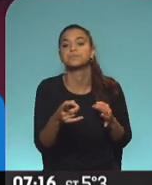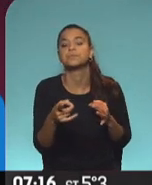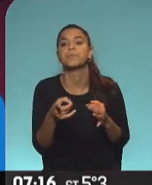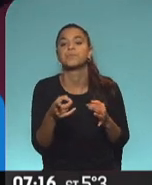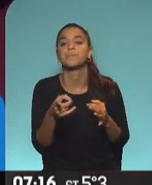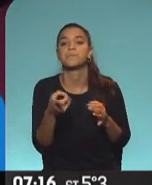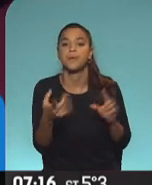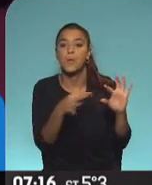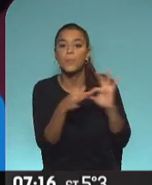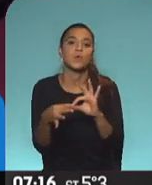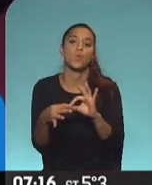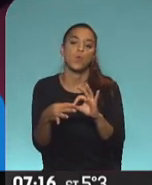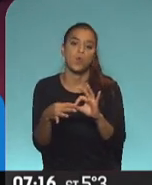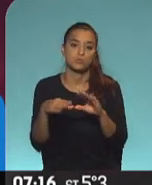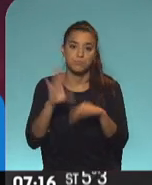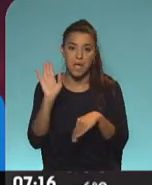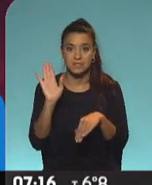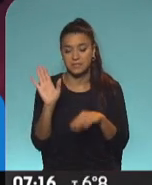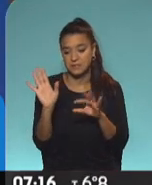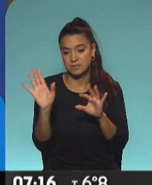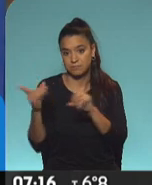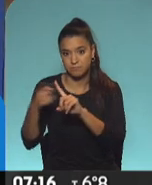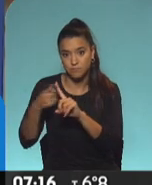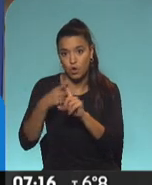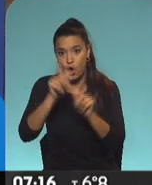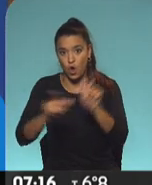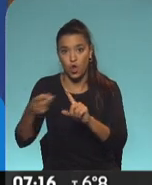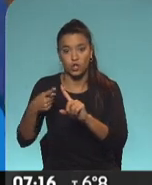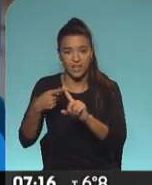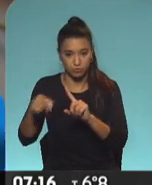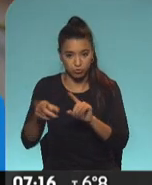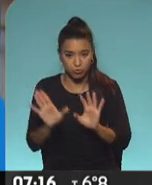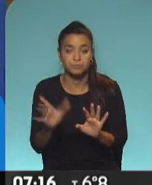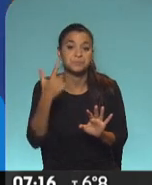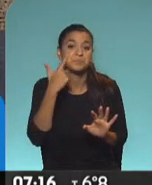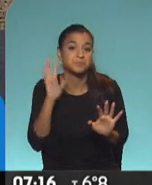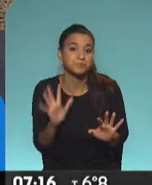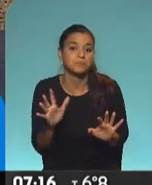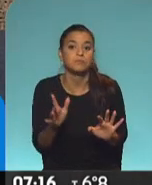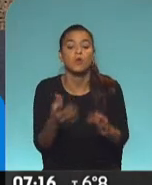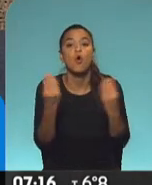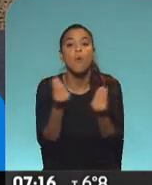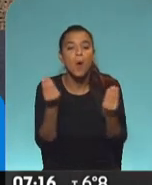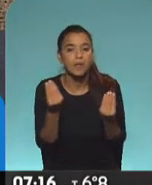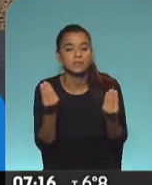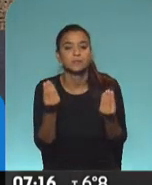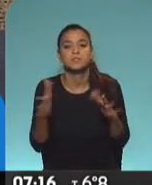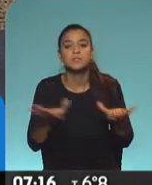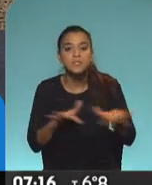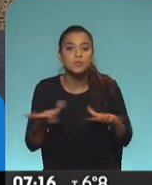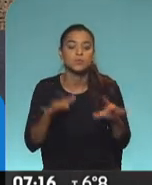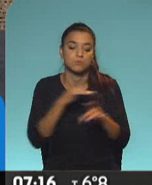los vínculos más cercanos, con los contactos estrechos de cada uno de esos pacientes para poder determinar cómo es la